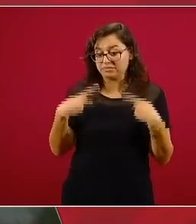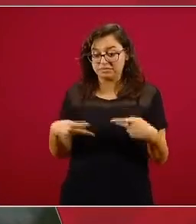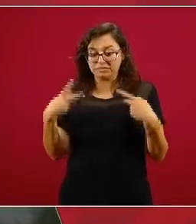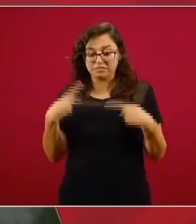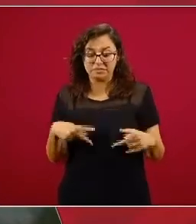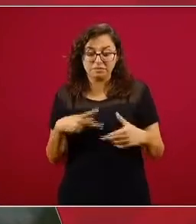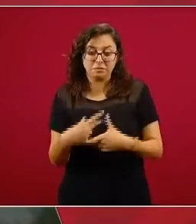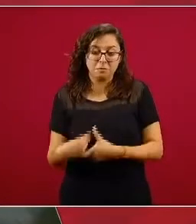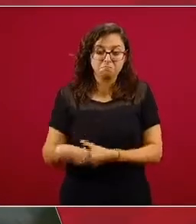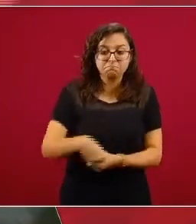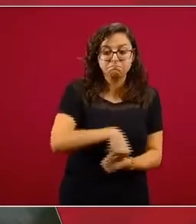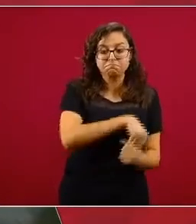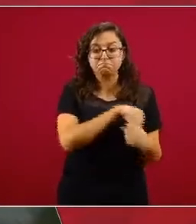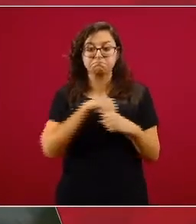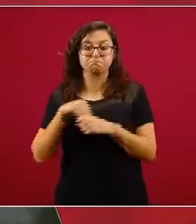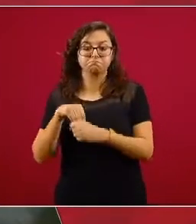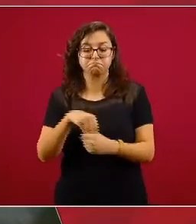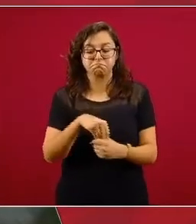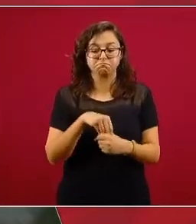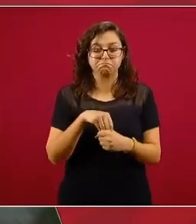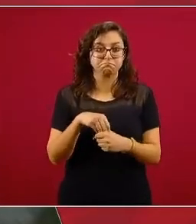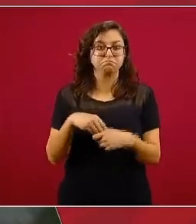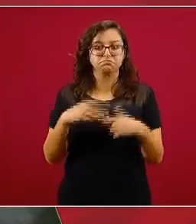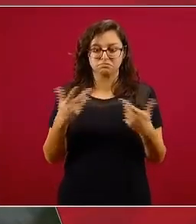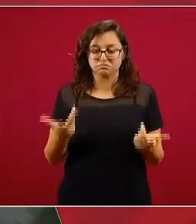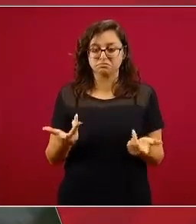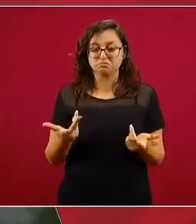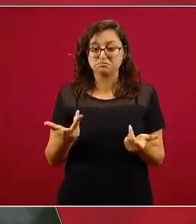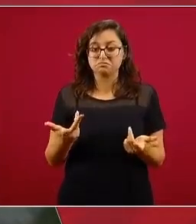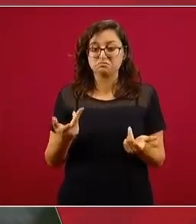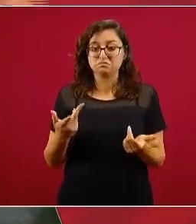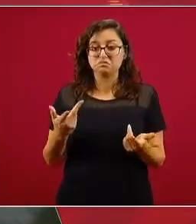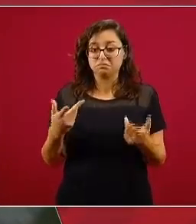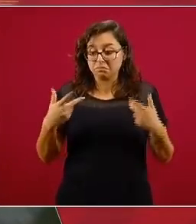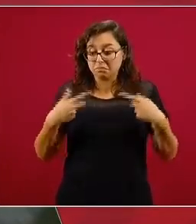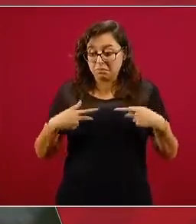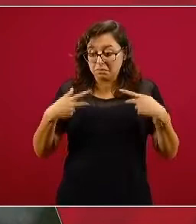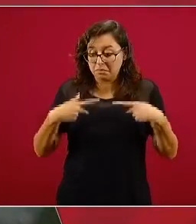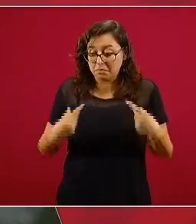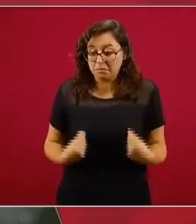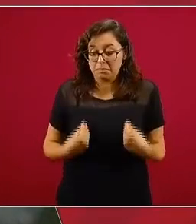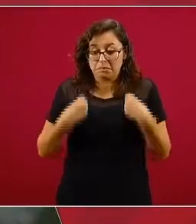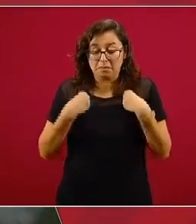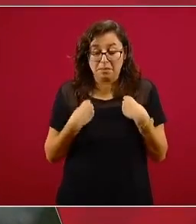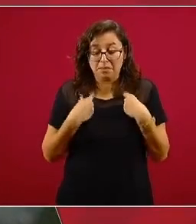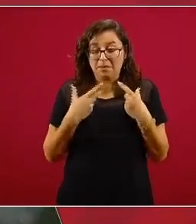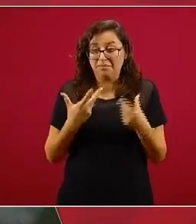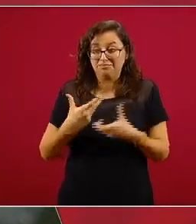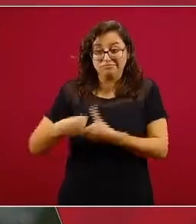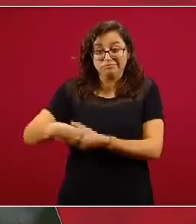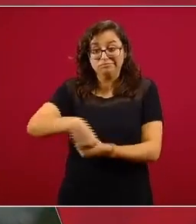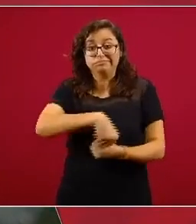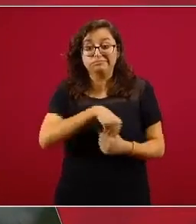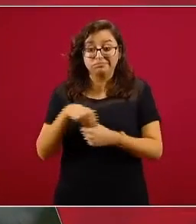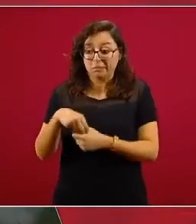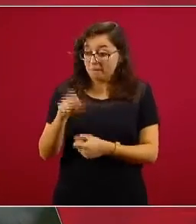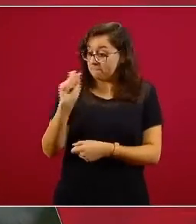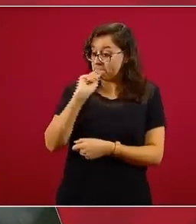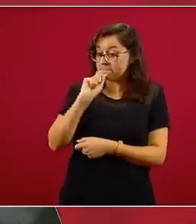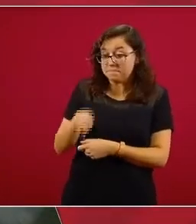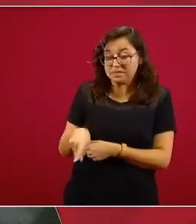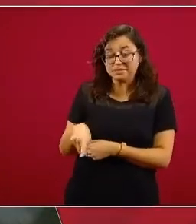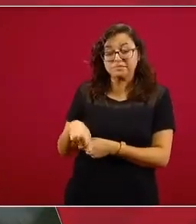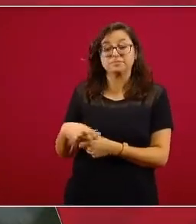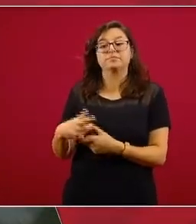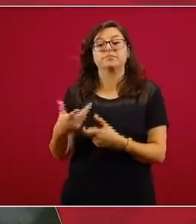densidad, concentración por unidad de espacio, habitantes por kilómetro cuadrado, si el mismo número y la